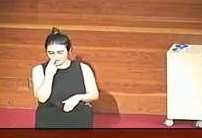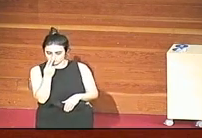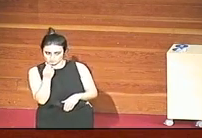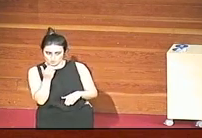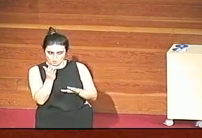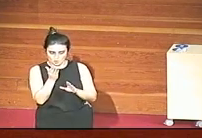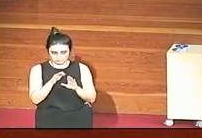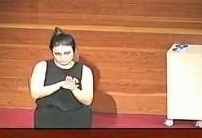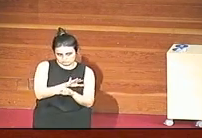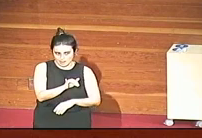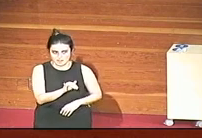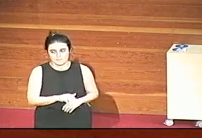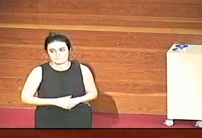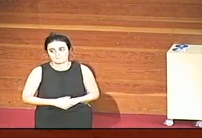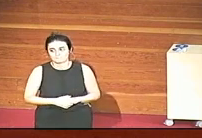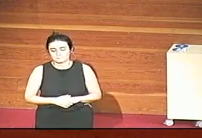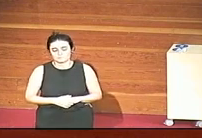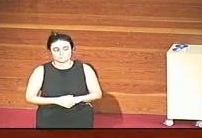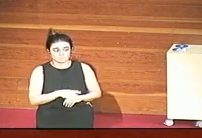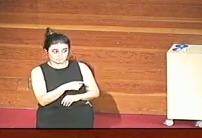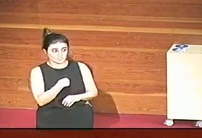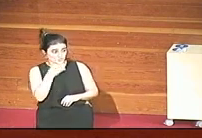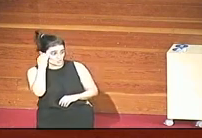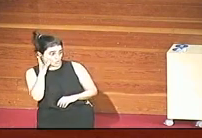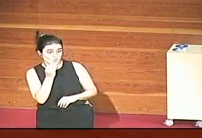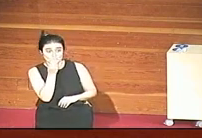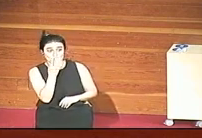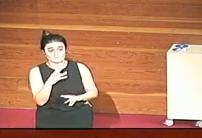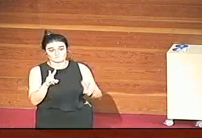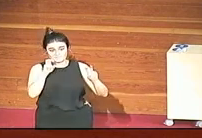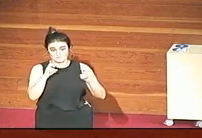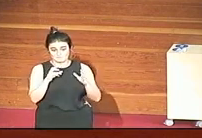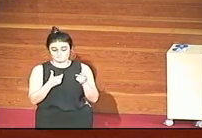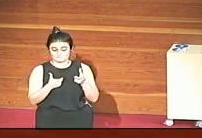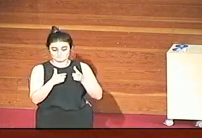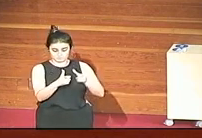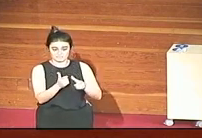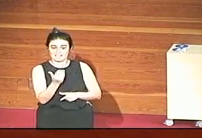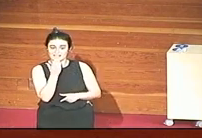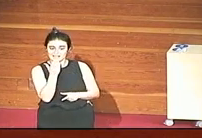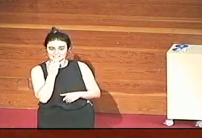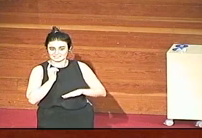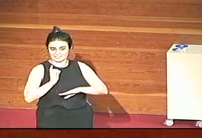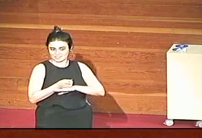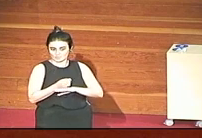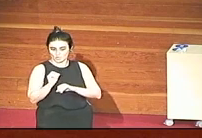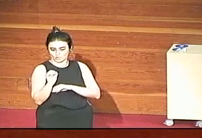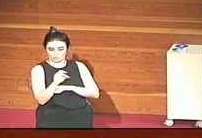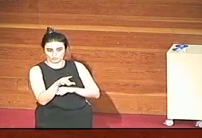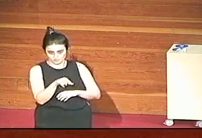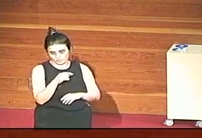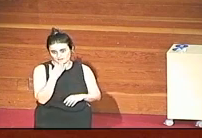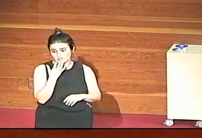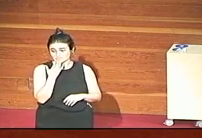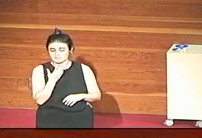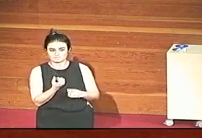que se sepa y ahí yo creo que son muy buenas las cartas al director yo creo que es una buena manera también de reivindicar cuando